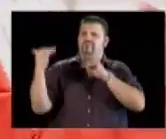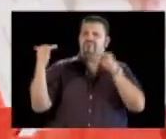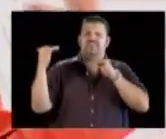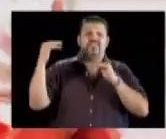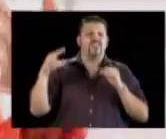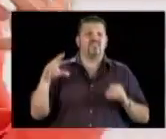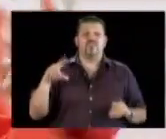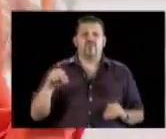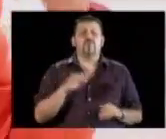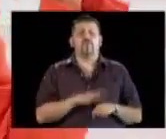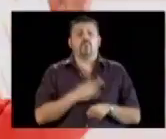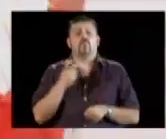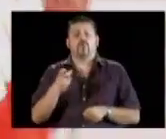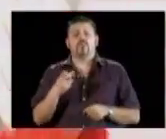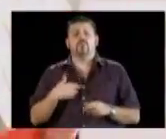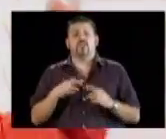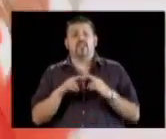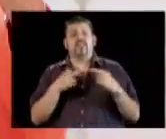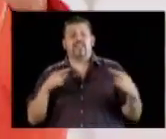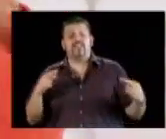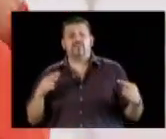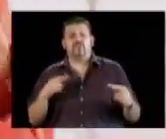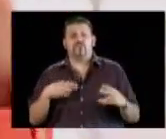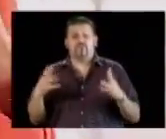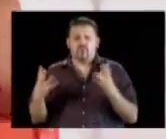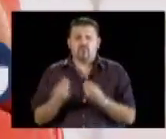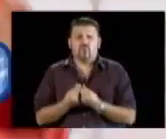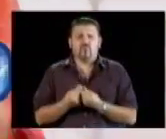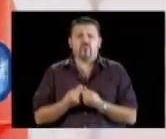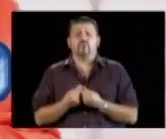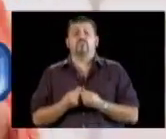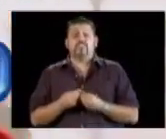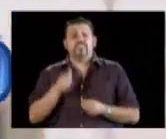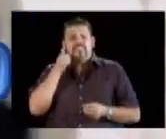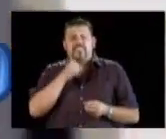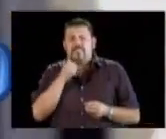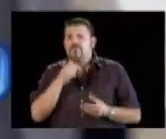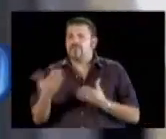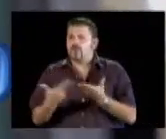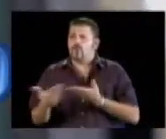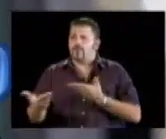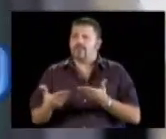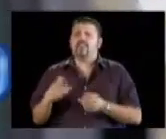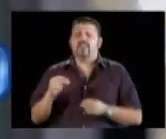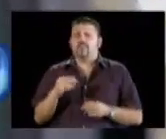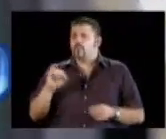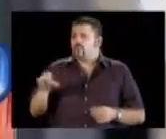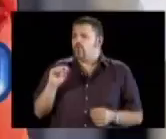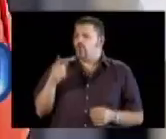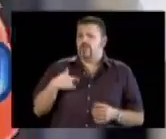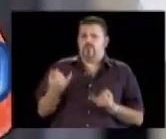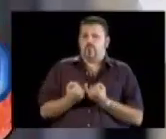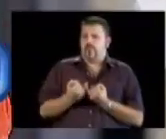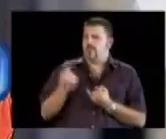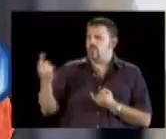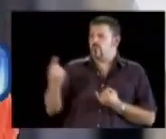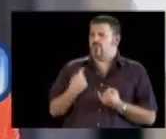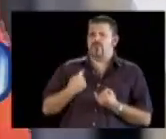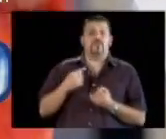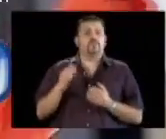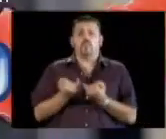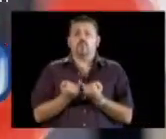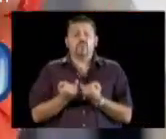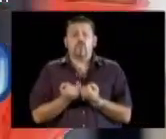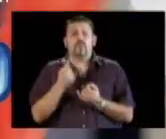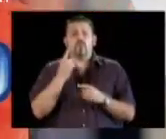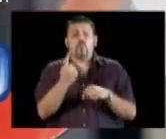eso tenemos la relación que tenemos, por eso somos o tenemos la fuerza de mil. Por eso Jorge y yo no somos 1+1=2. Por eso somos